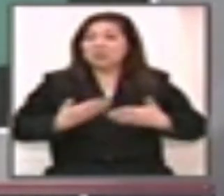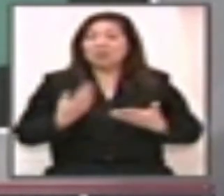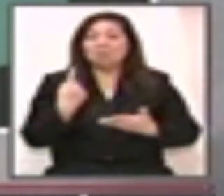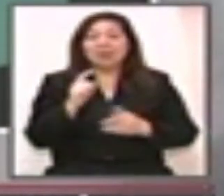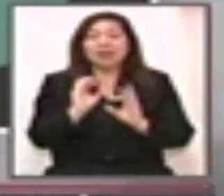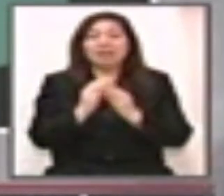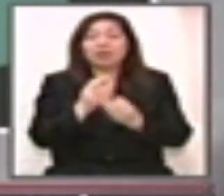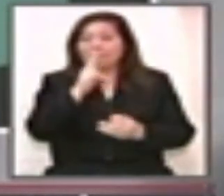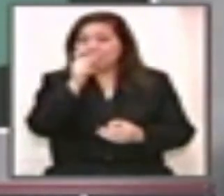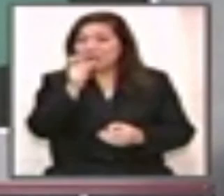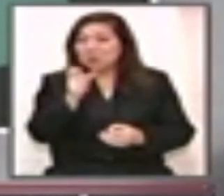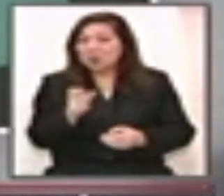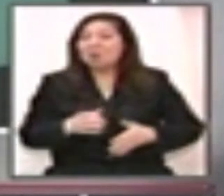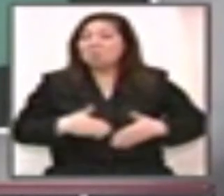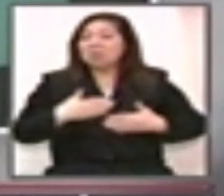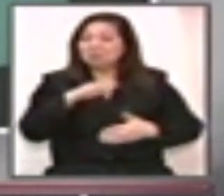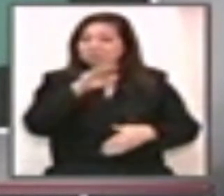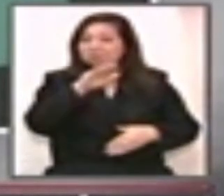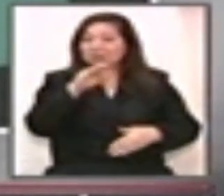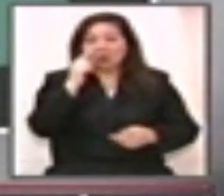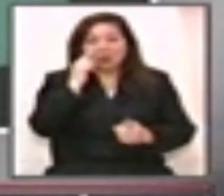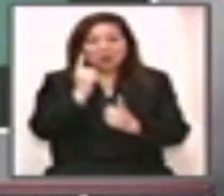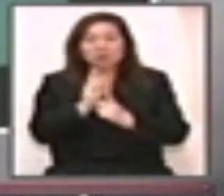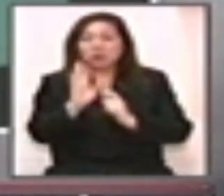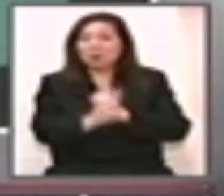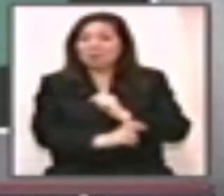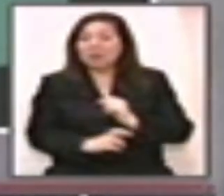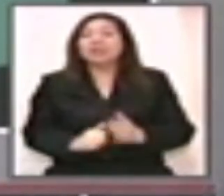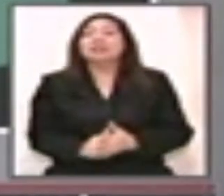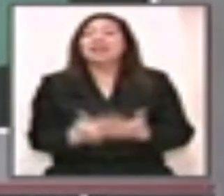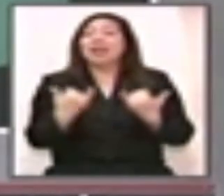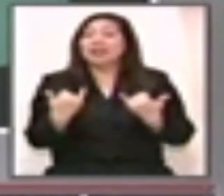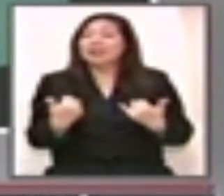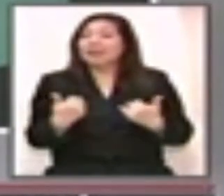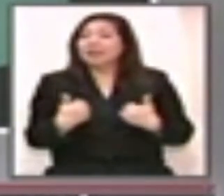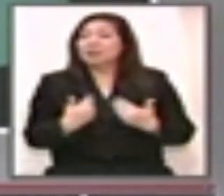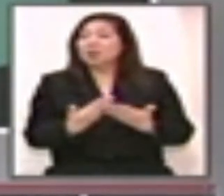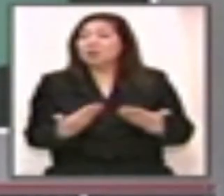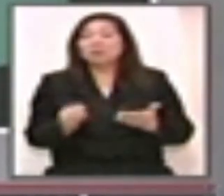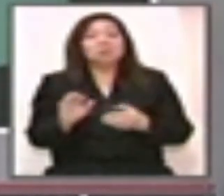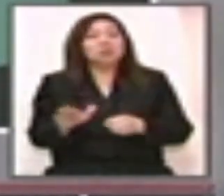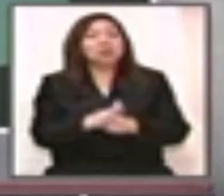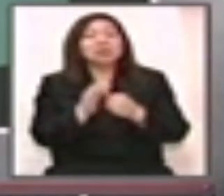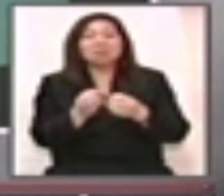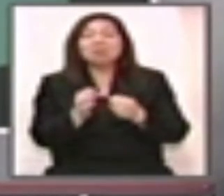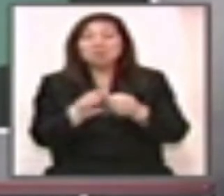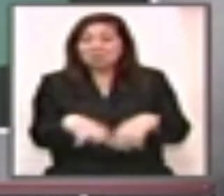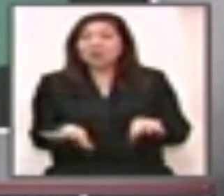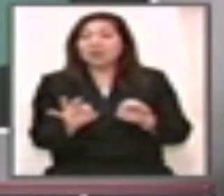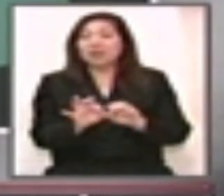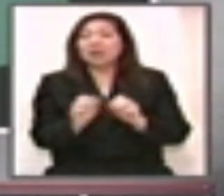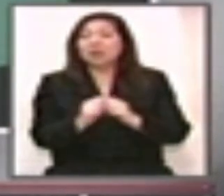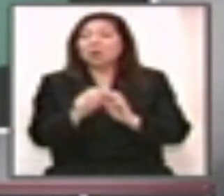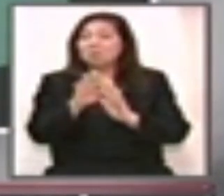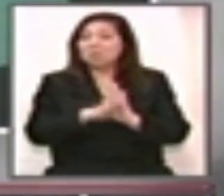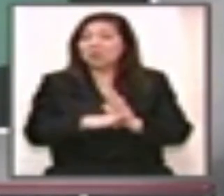que la familia peruana pueda viajar y conocer su país. Aquí tenemos una herramienta sumamente potente. Empezamos con